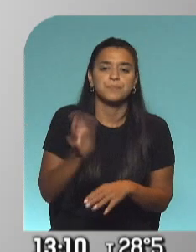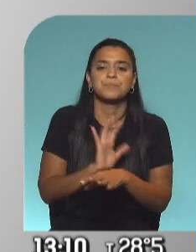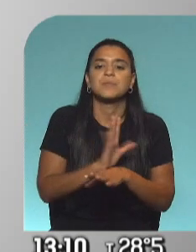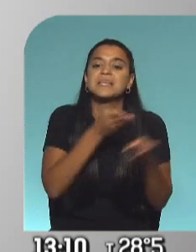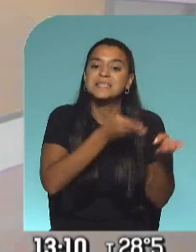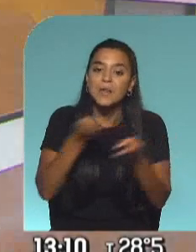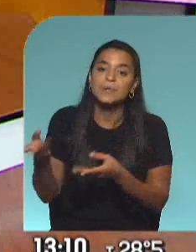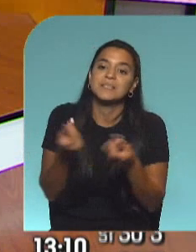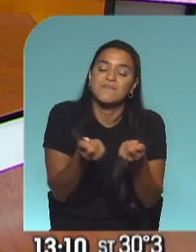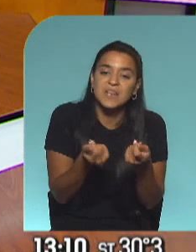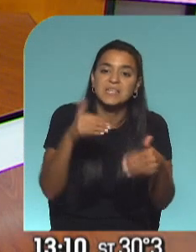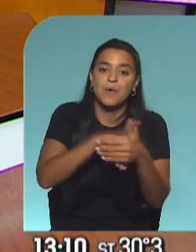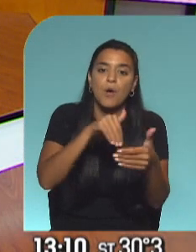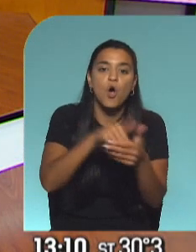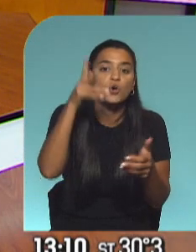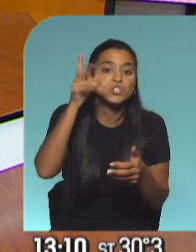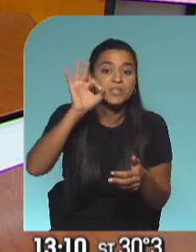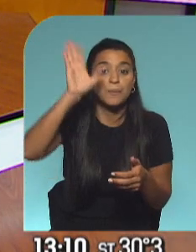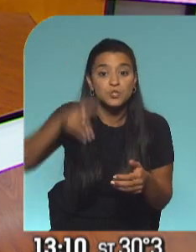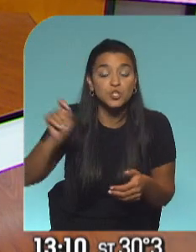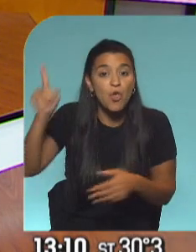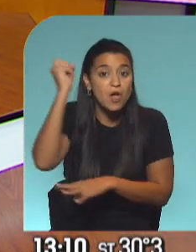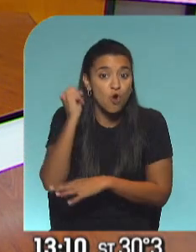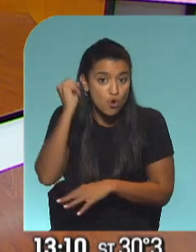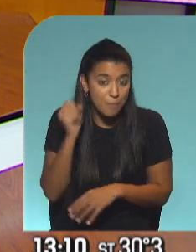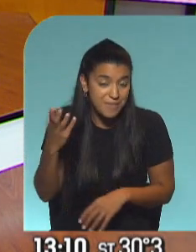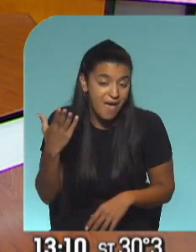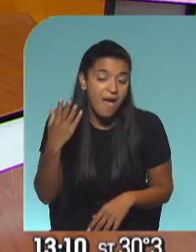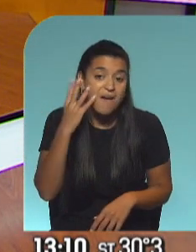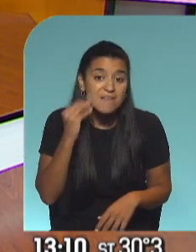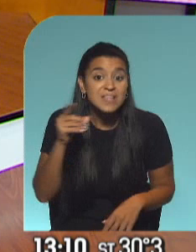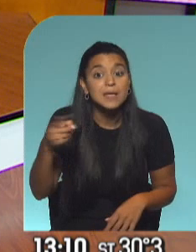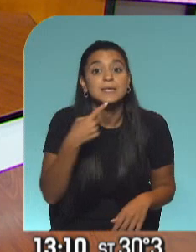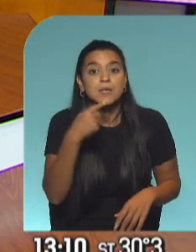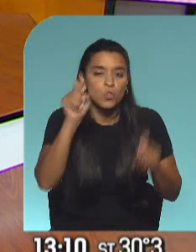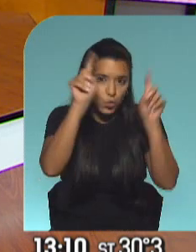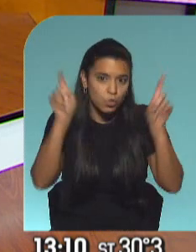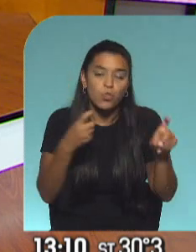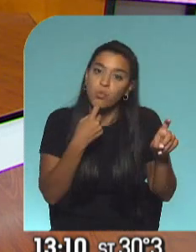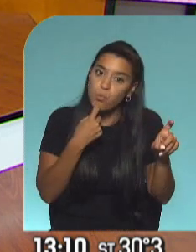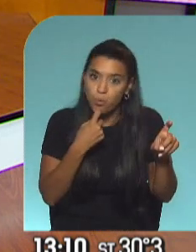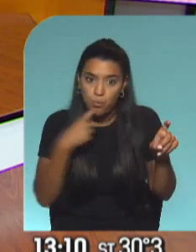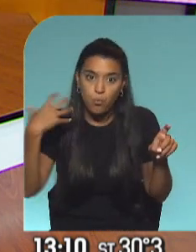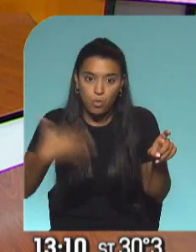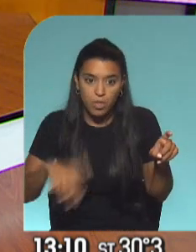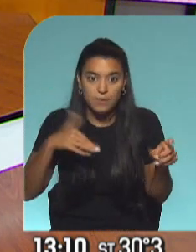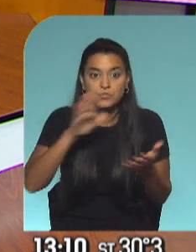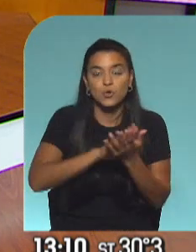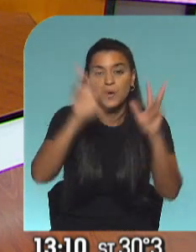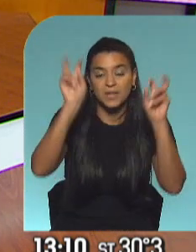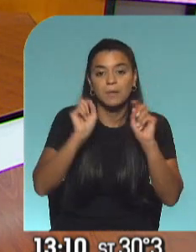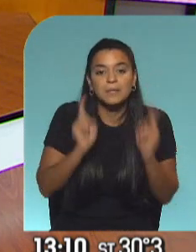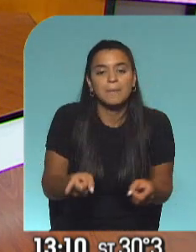servicios, finanzas y bancos, 80% de la economía británica depende de esto. Acá se abre un interrogante espectacular con respecto a este tema y la